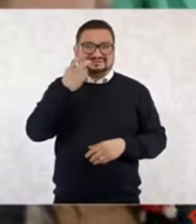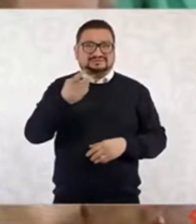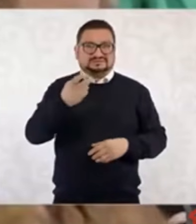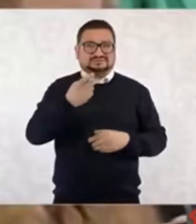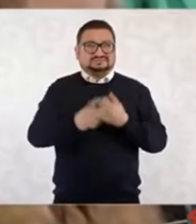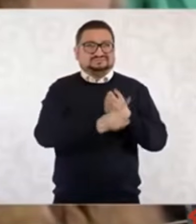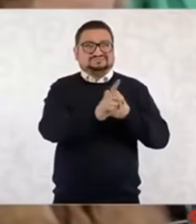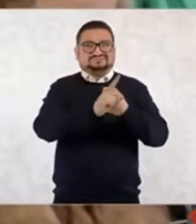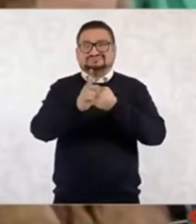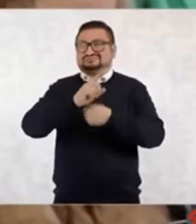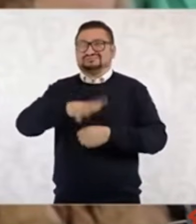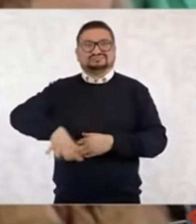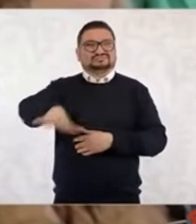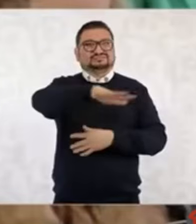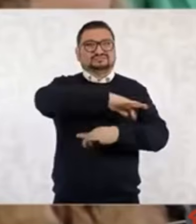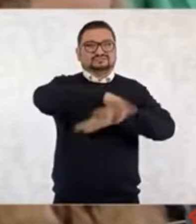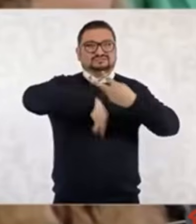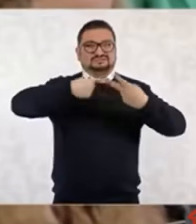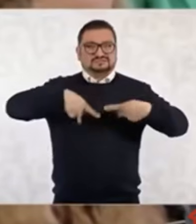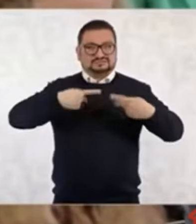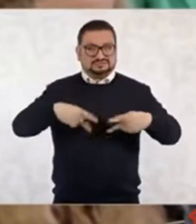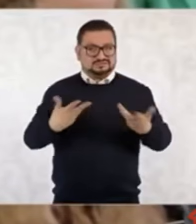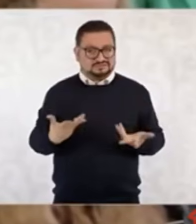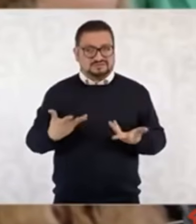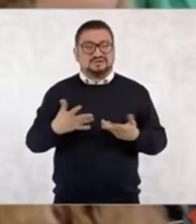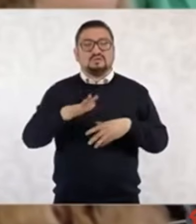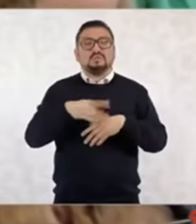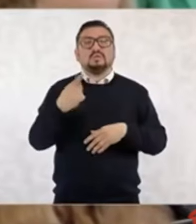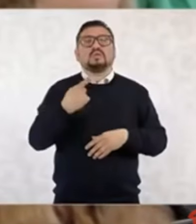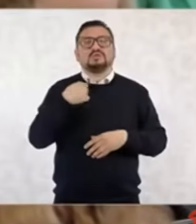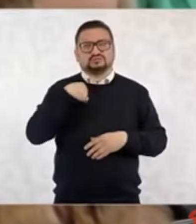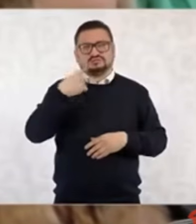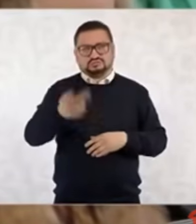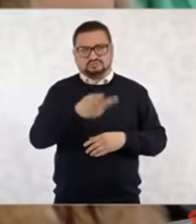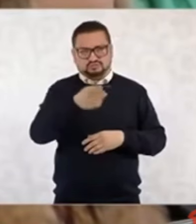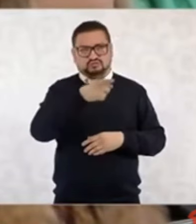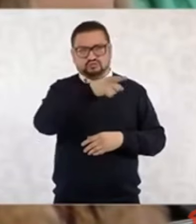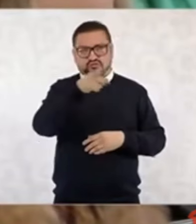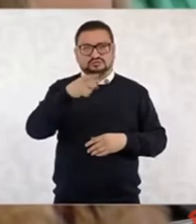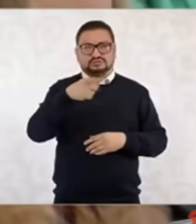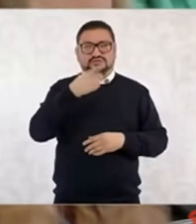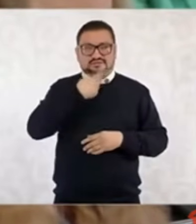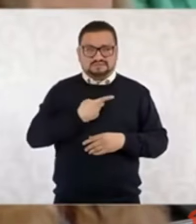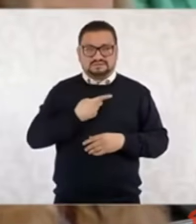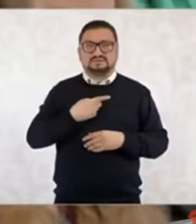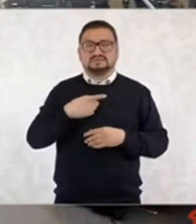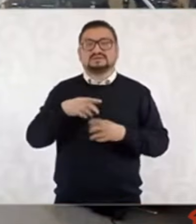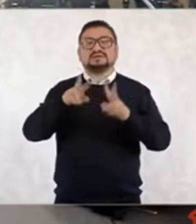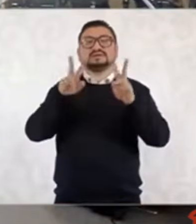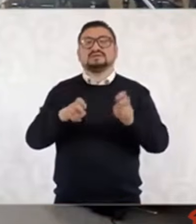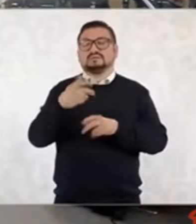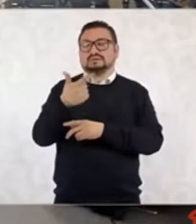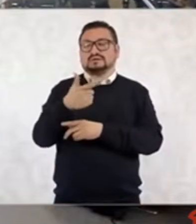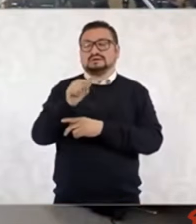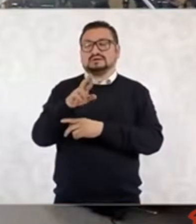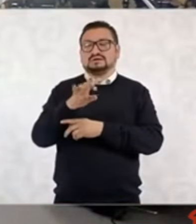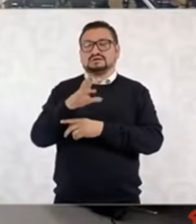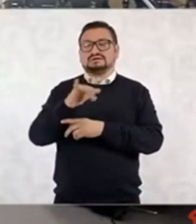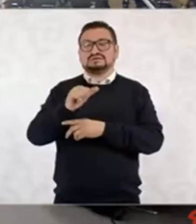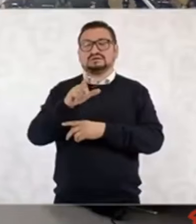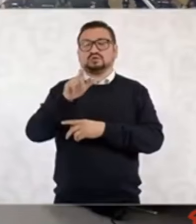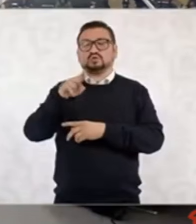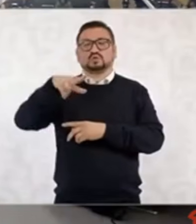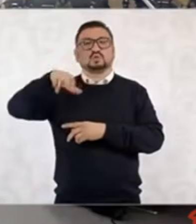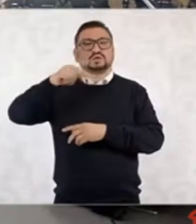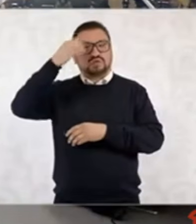a toda la ciudadanía. Y se lo pregunto también porque usted nos ha pedido que hablemos de García Luna, que por qué nos olvidamos